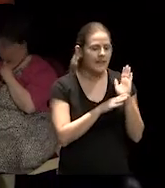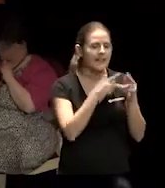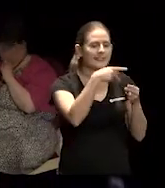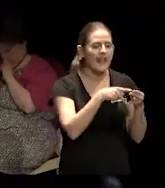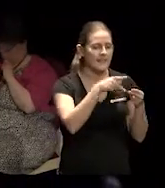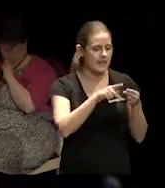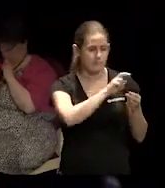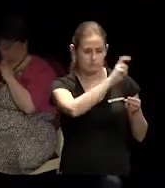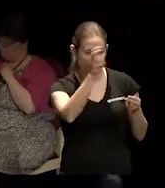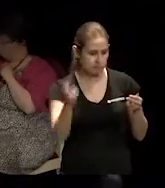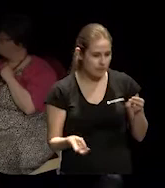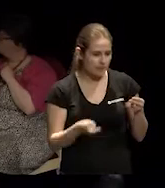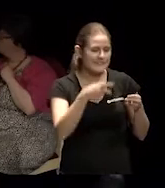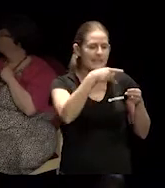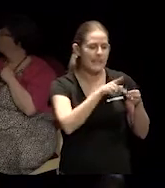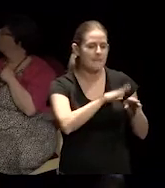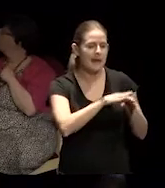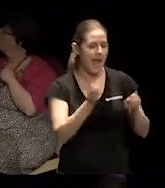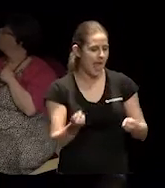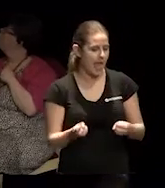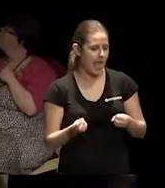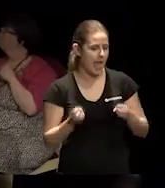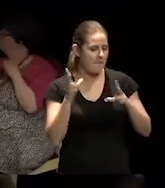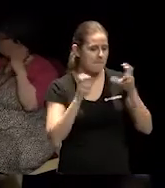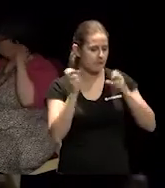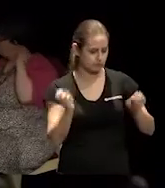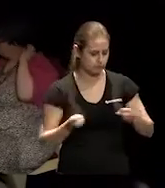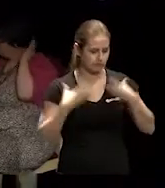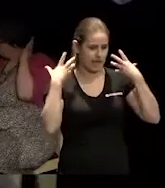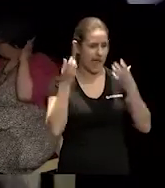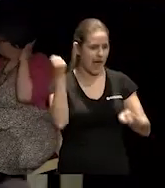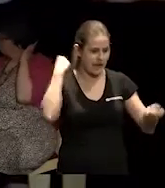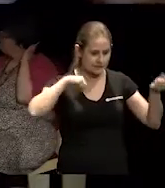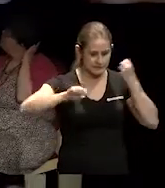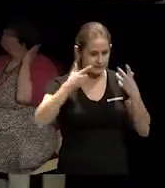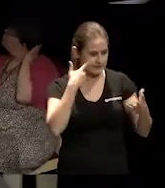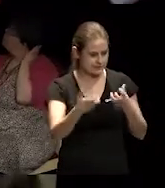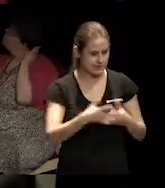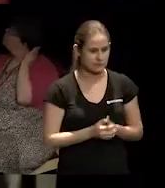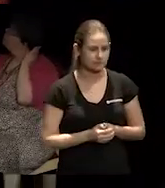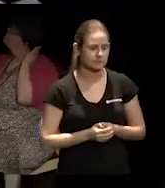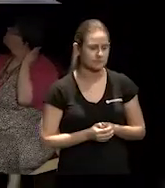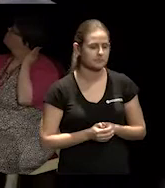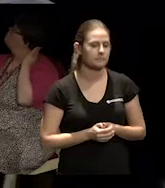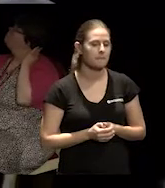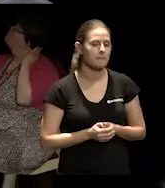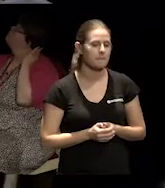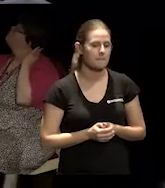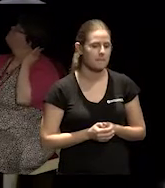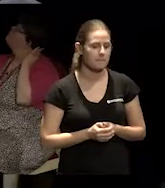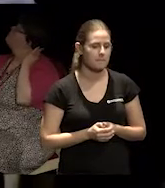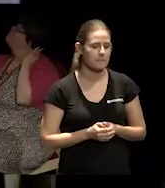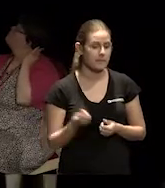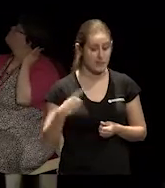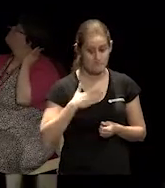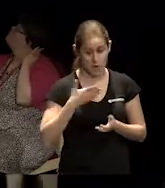que lo llamé, al fin y al cabo era expresión corporal, eso por un lado, y luego un pequeño espectáculo con mi